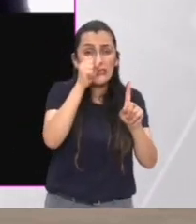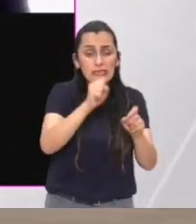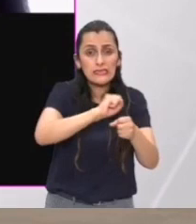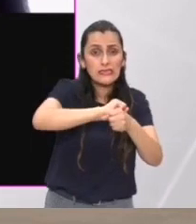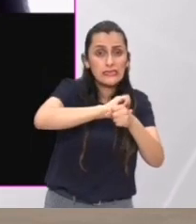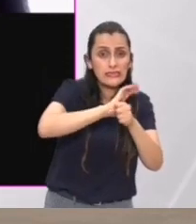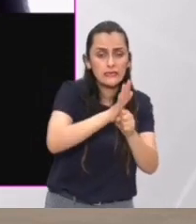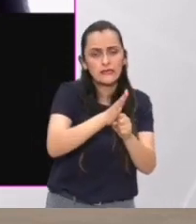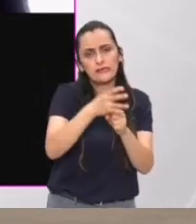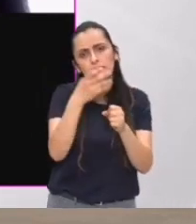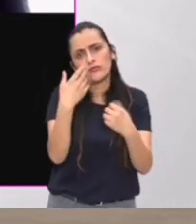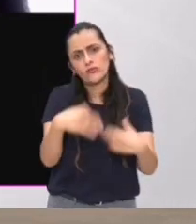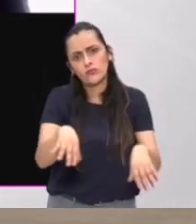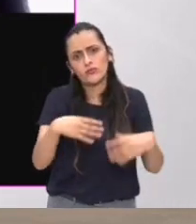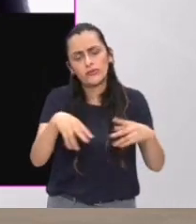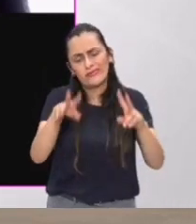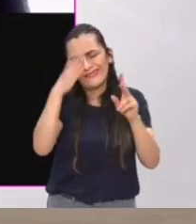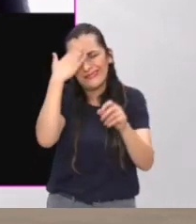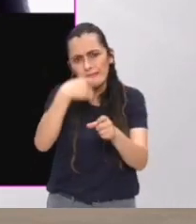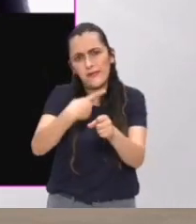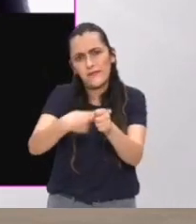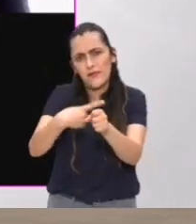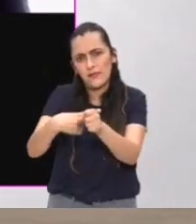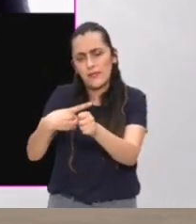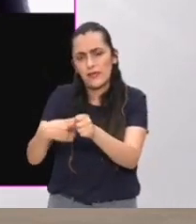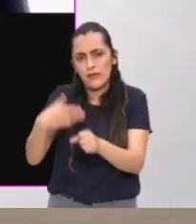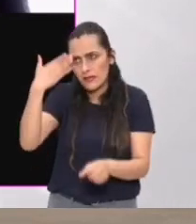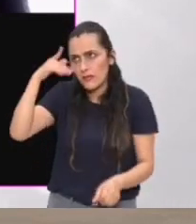las enfermedades que tú sabes que las tiene